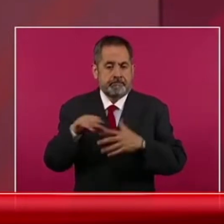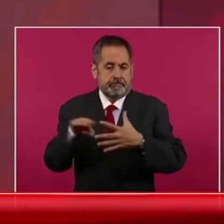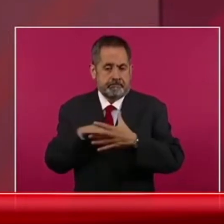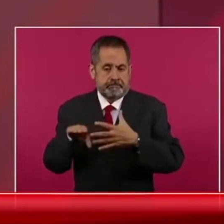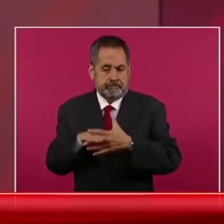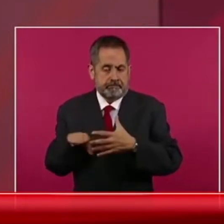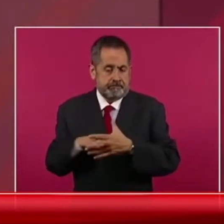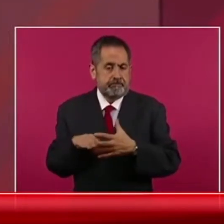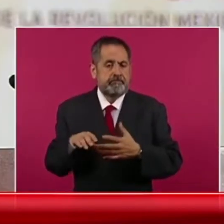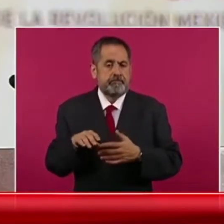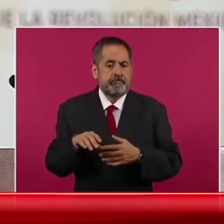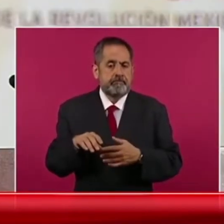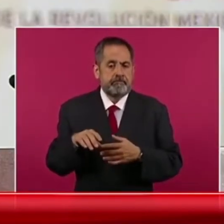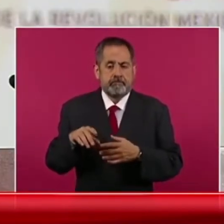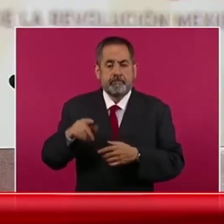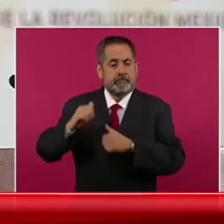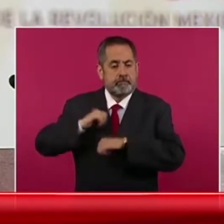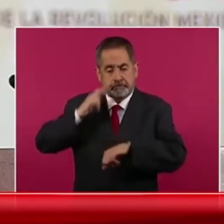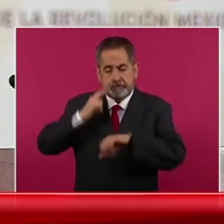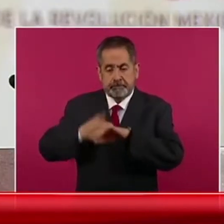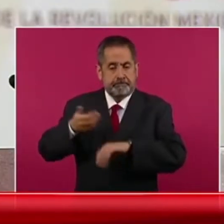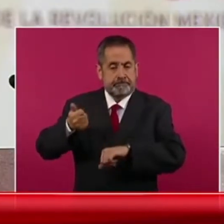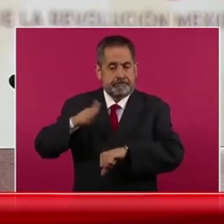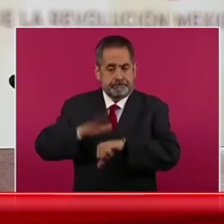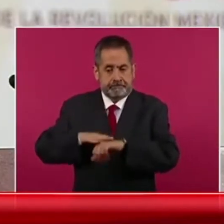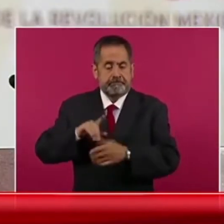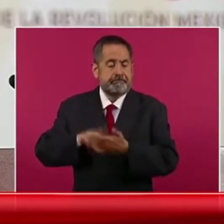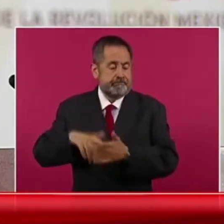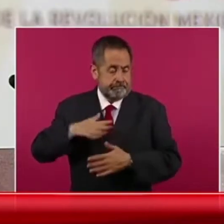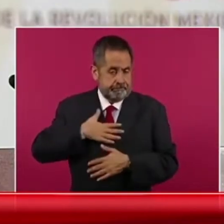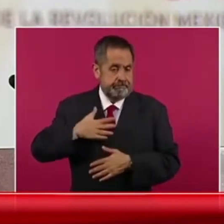y la administración de la empresa,